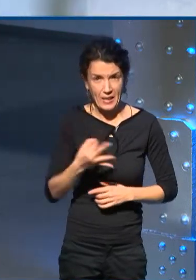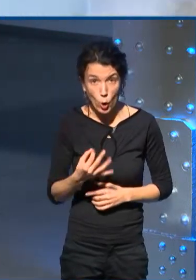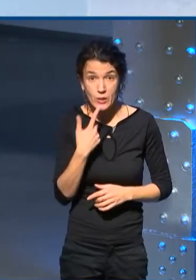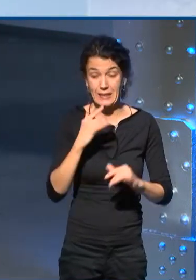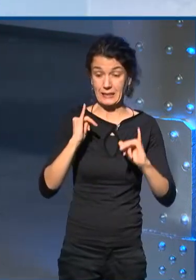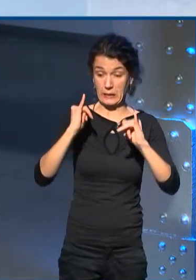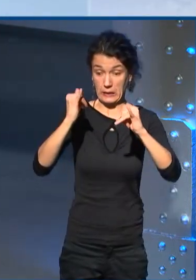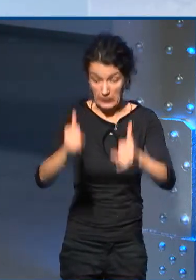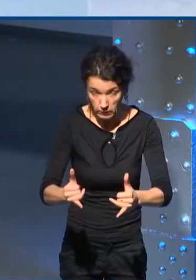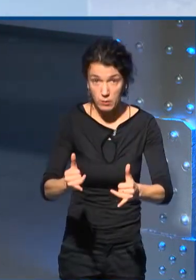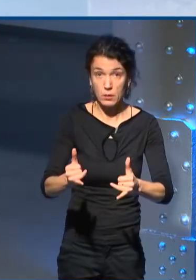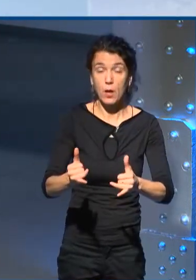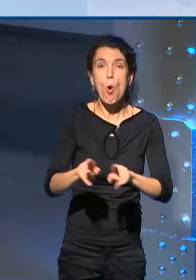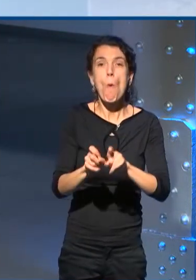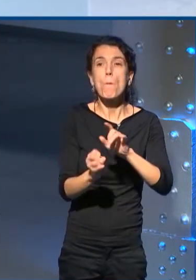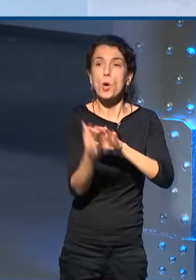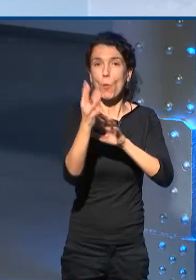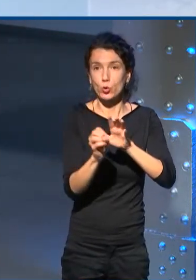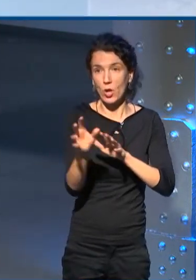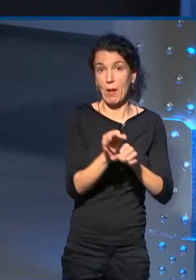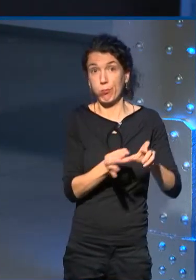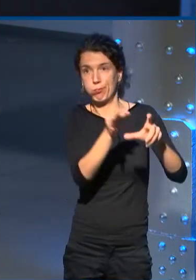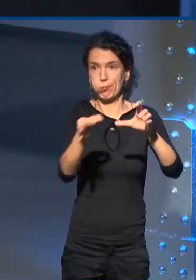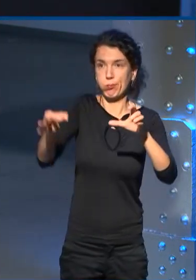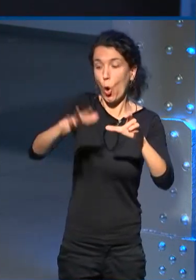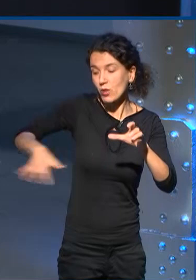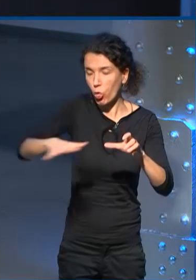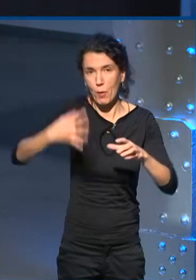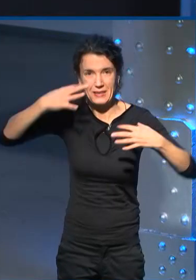esas, actúa unos propulsores para moverse a otra zona más segura.